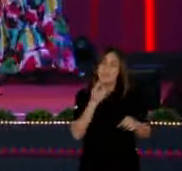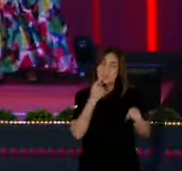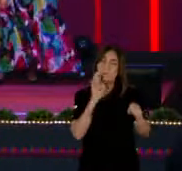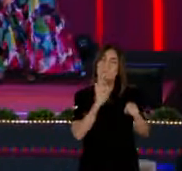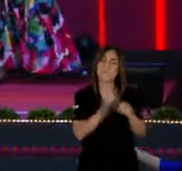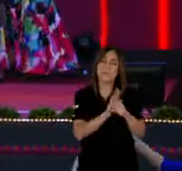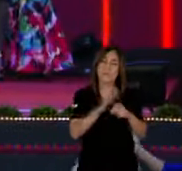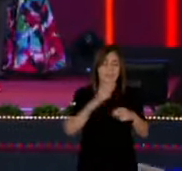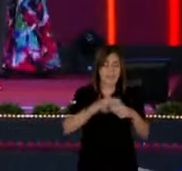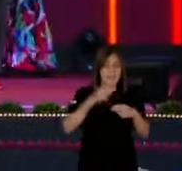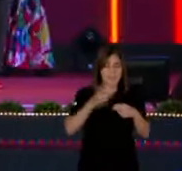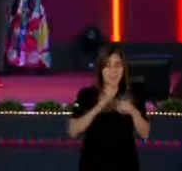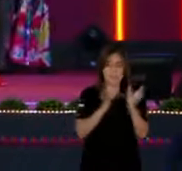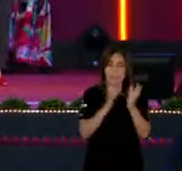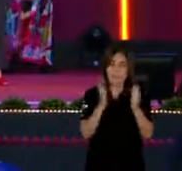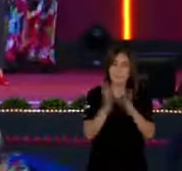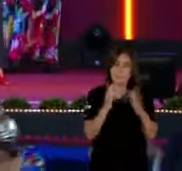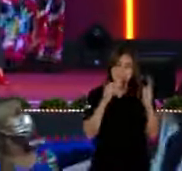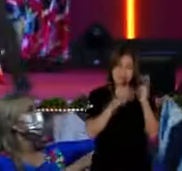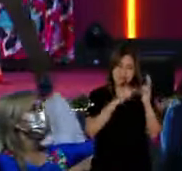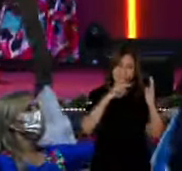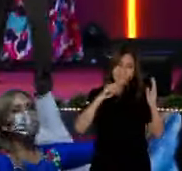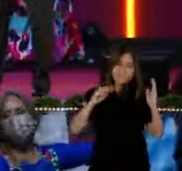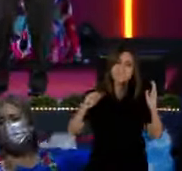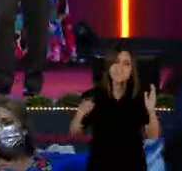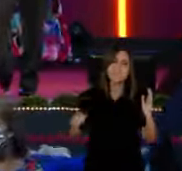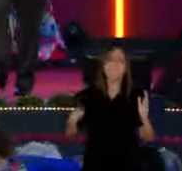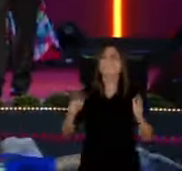Mi roca es. Eres tu